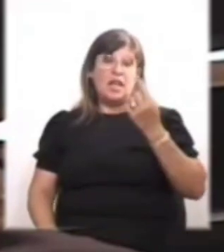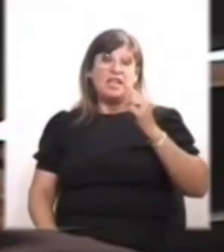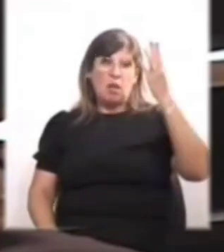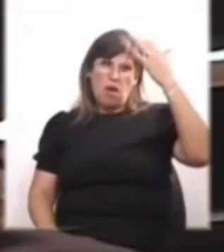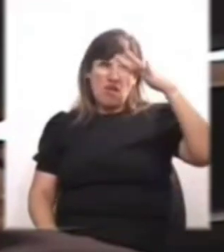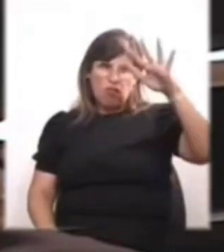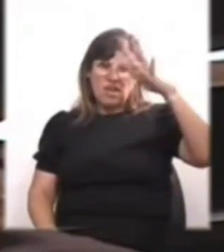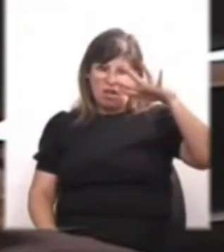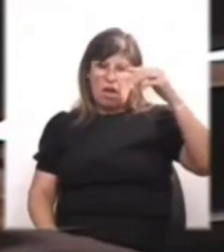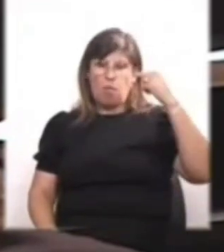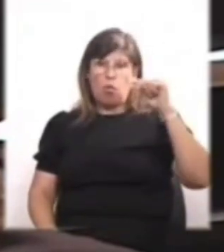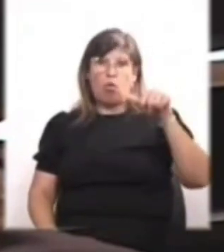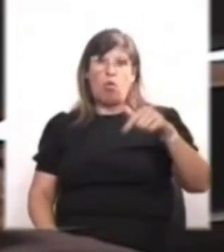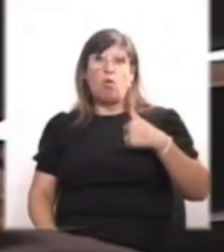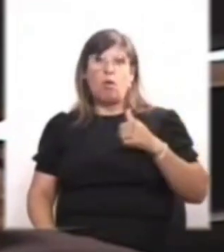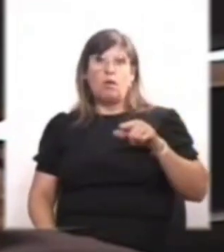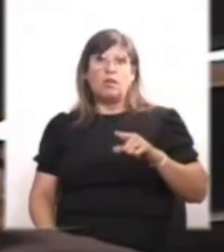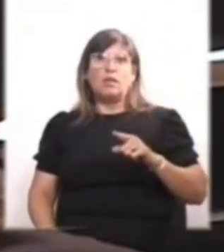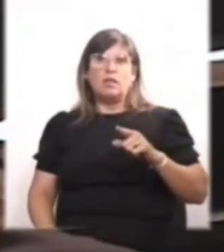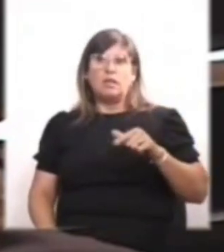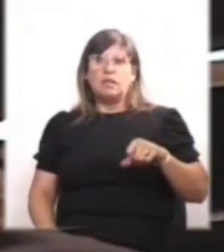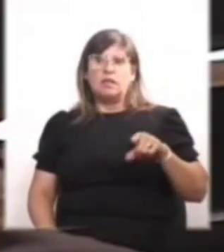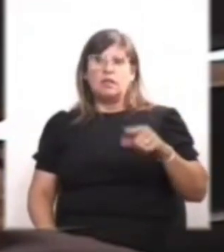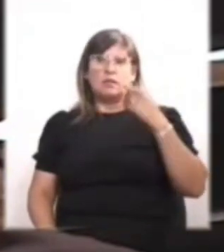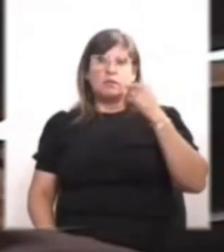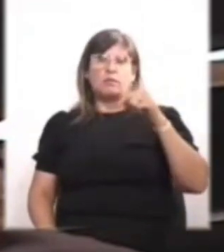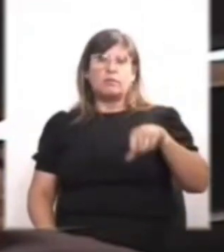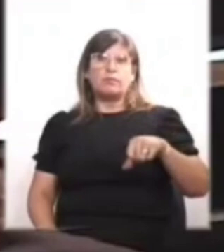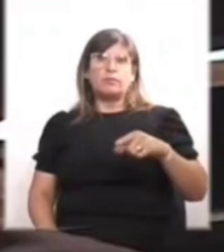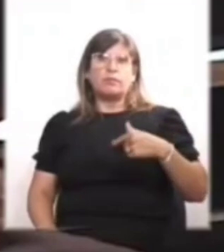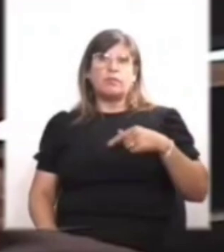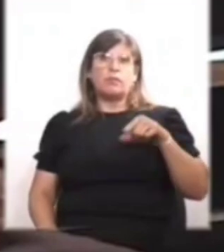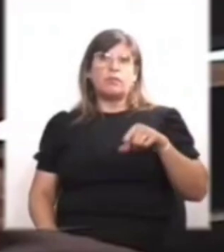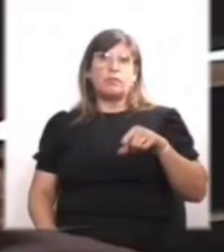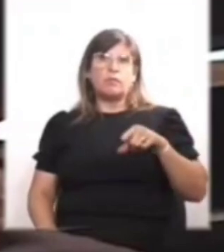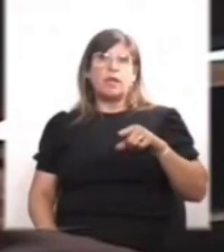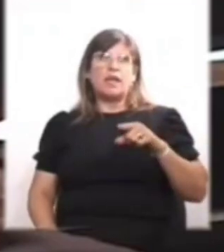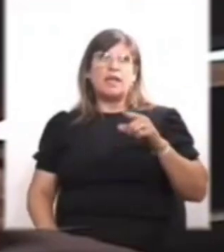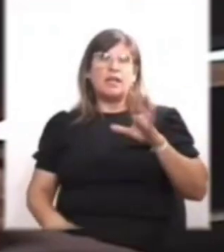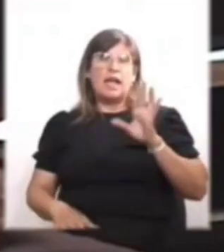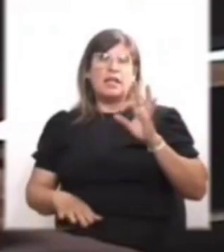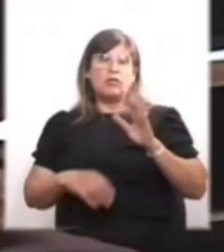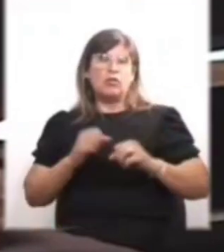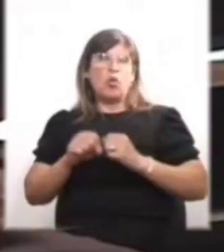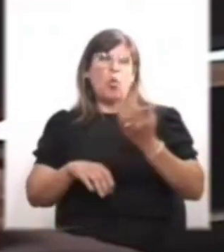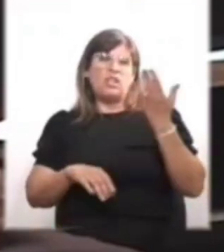campo, el decano de la Facultad de Agronomía, un decano de la Facultad de Agronomía de la década del 50,